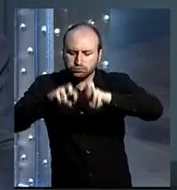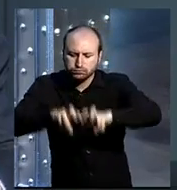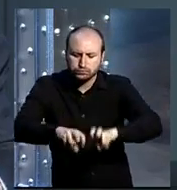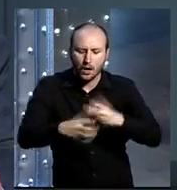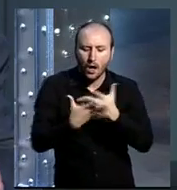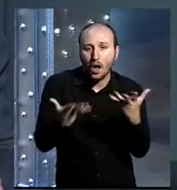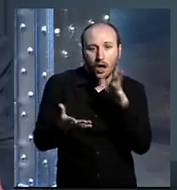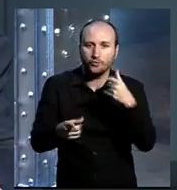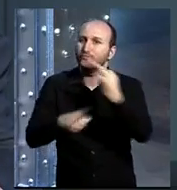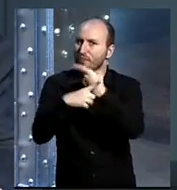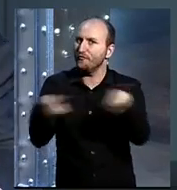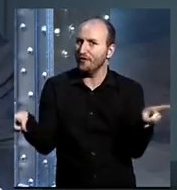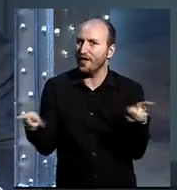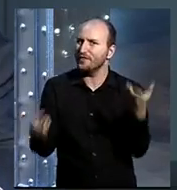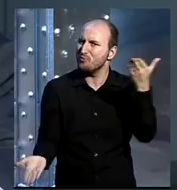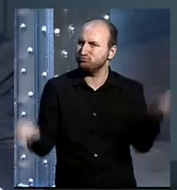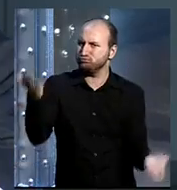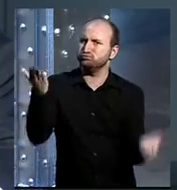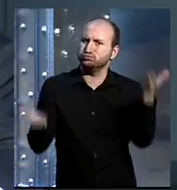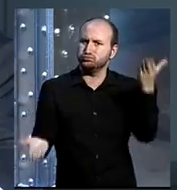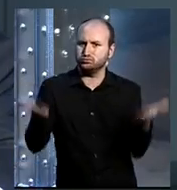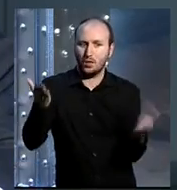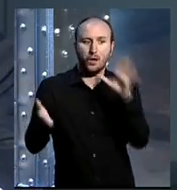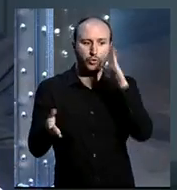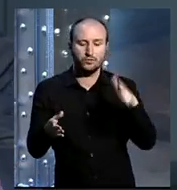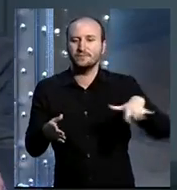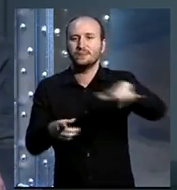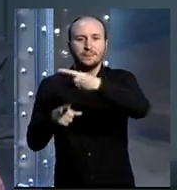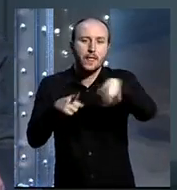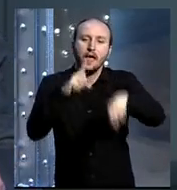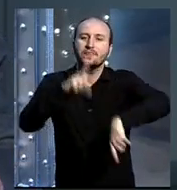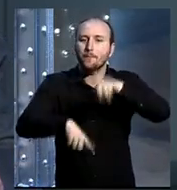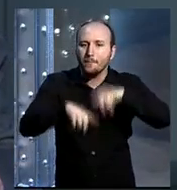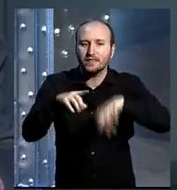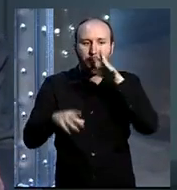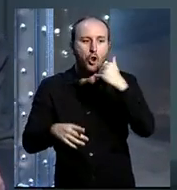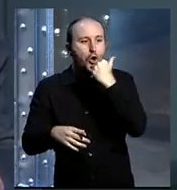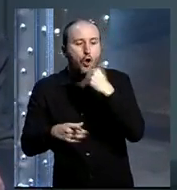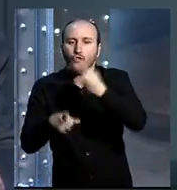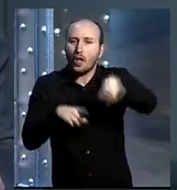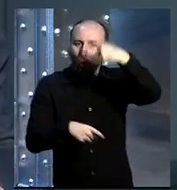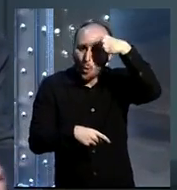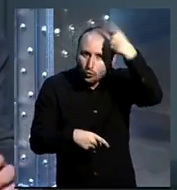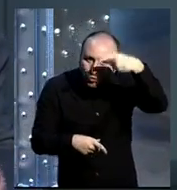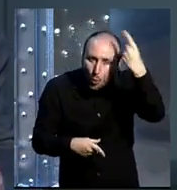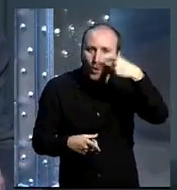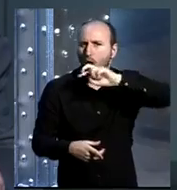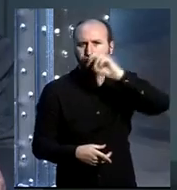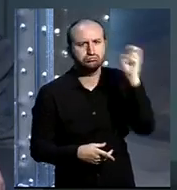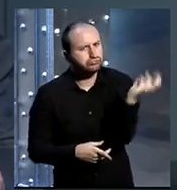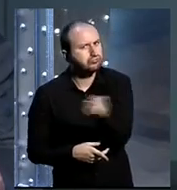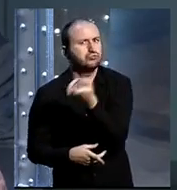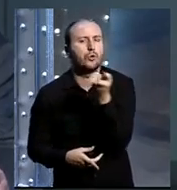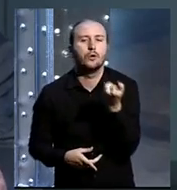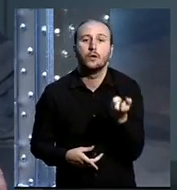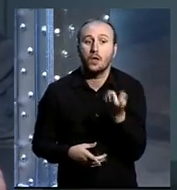diferencias espectaculares según territorios, elementos culturales, etcétera, sobre el tema, ¿no? Y por supuesto, si